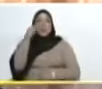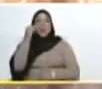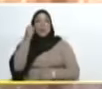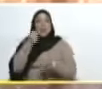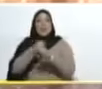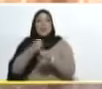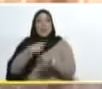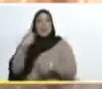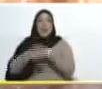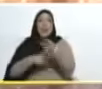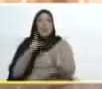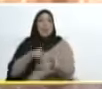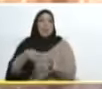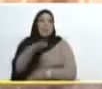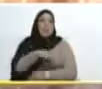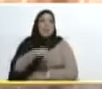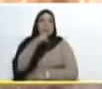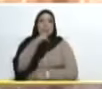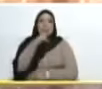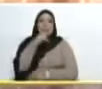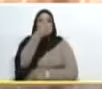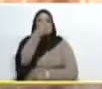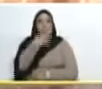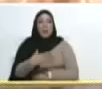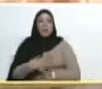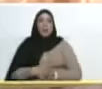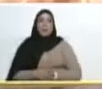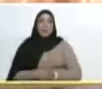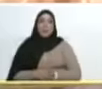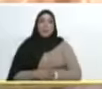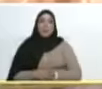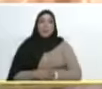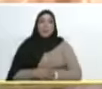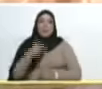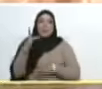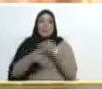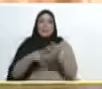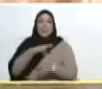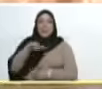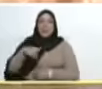Venezuela sobre la materia hay, que son muy buenos y son bastantes además.